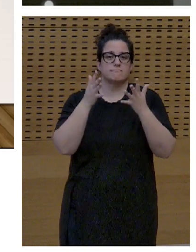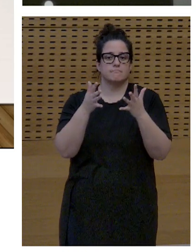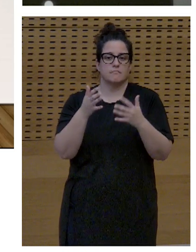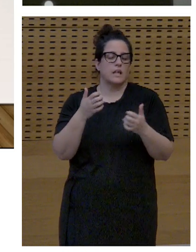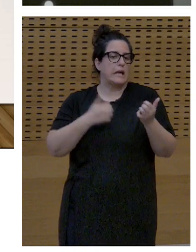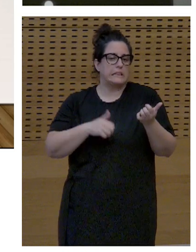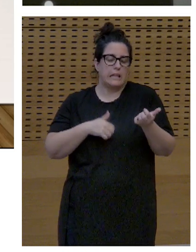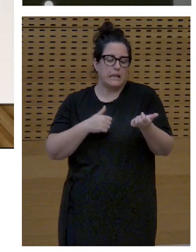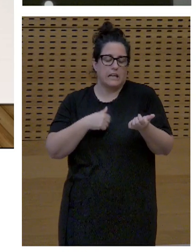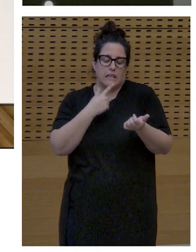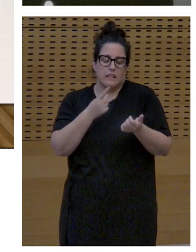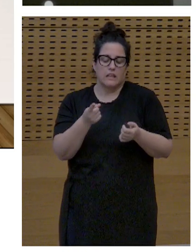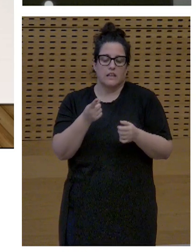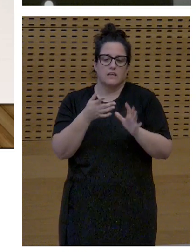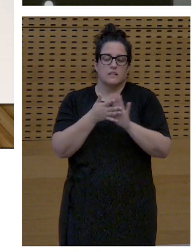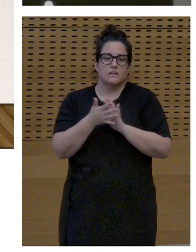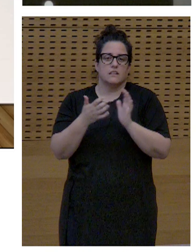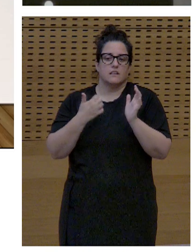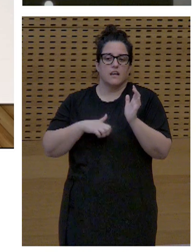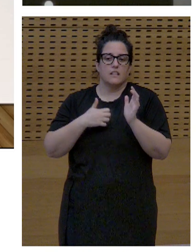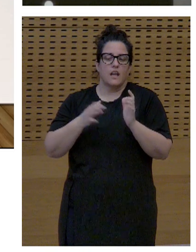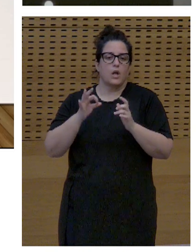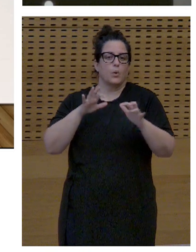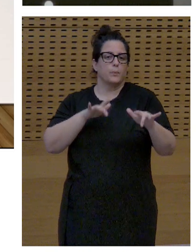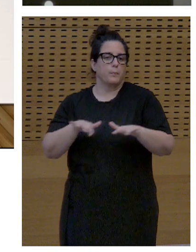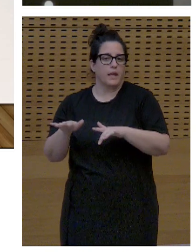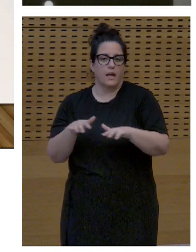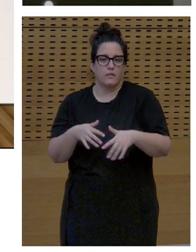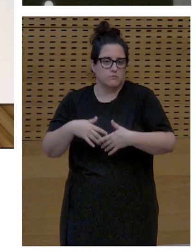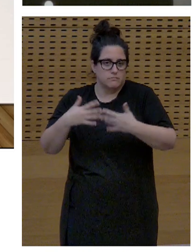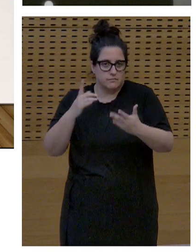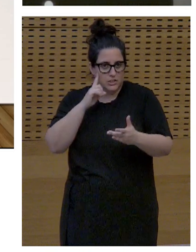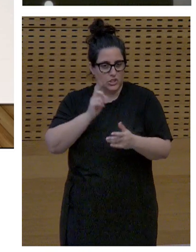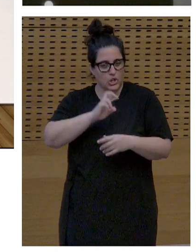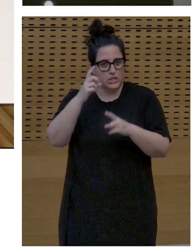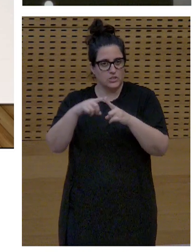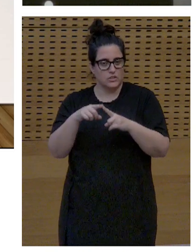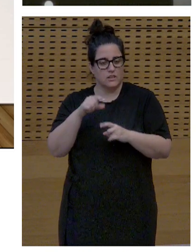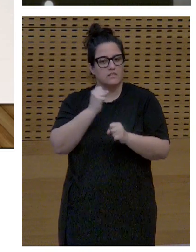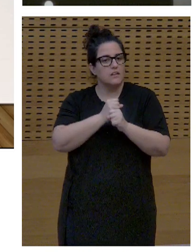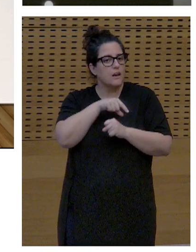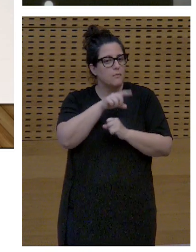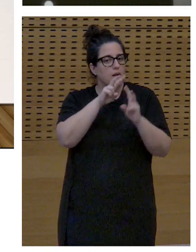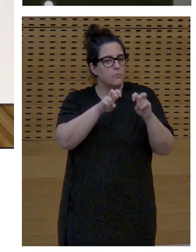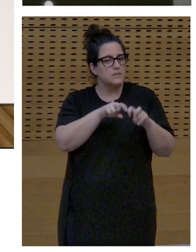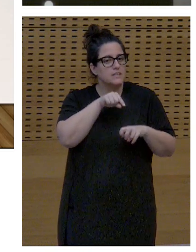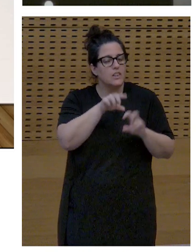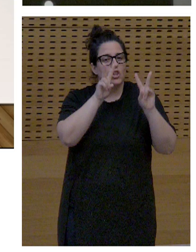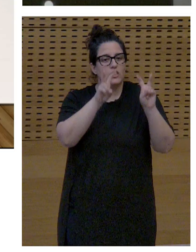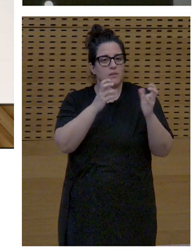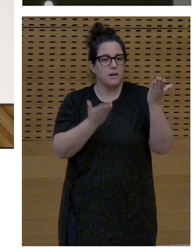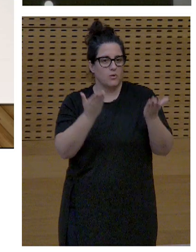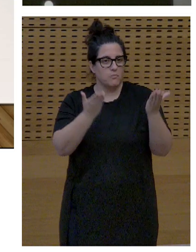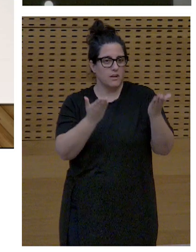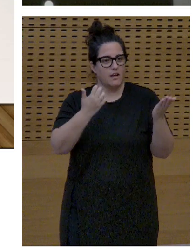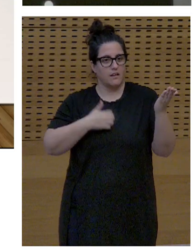guitarra clásica, yo entiendo que será lo mismo que tocar el piano o, bueno, pues otras cosas, ¿no? Pero este trabajo era con guitarra clásica. Y este